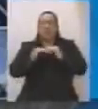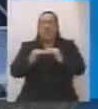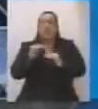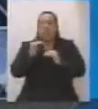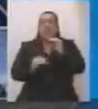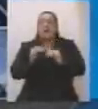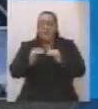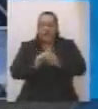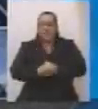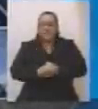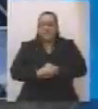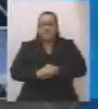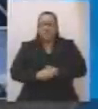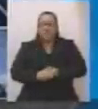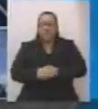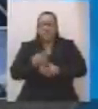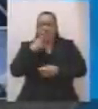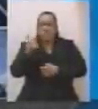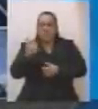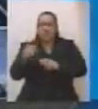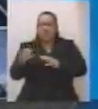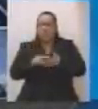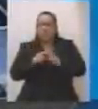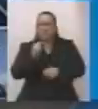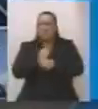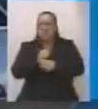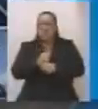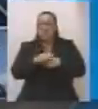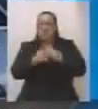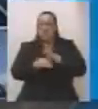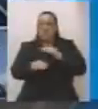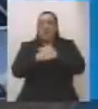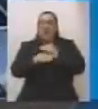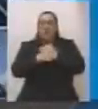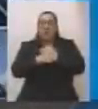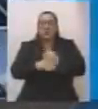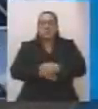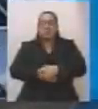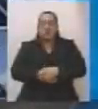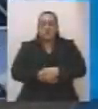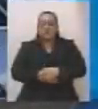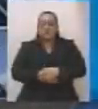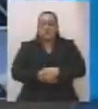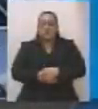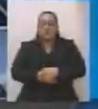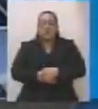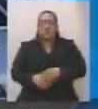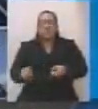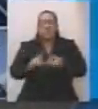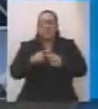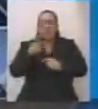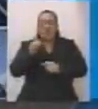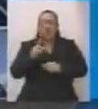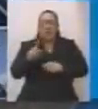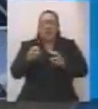equilibrio, es bueno hacer algo respecto de la desigualdad. Ahora, desde el punto de vista de